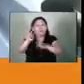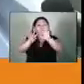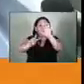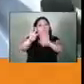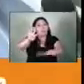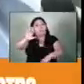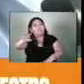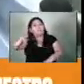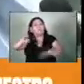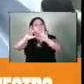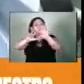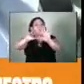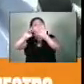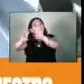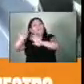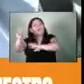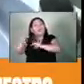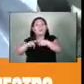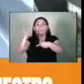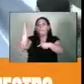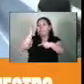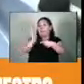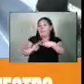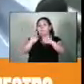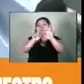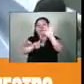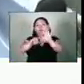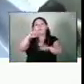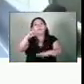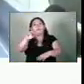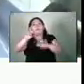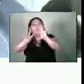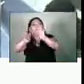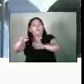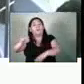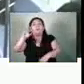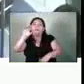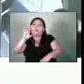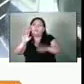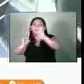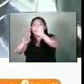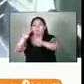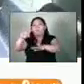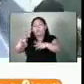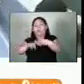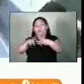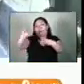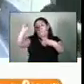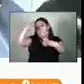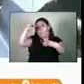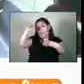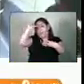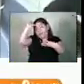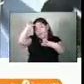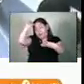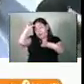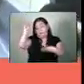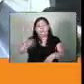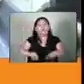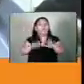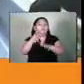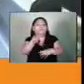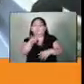mil 837, Brasil, 607 mil 824, y la India, 458 mil